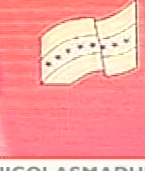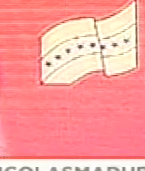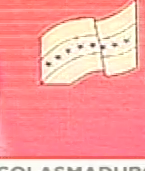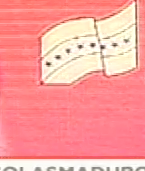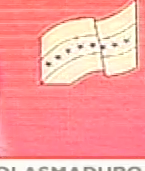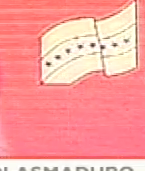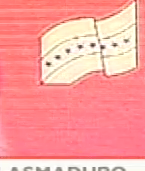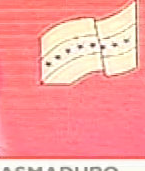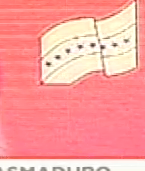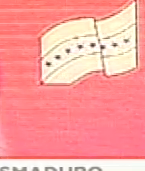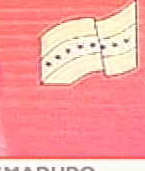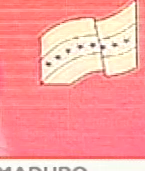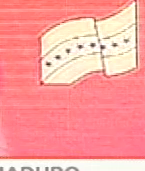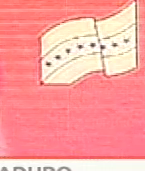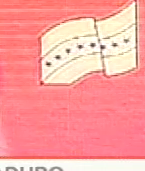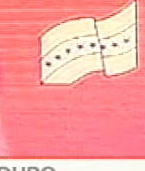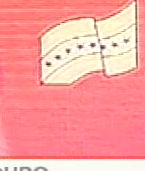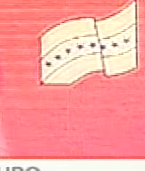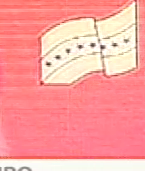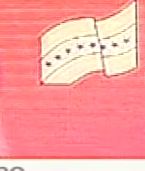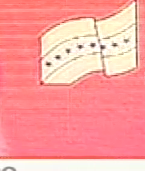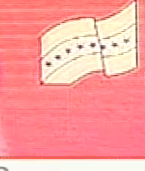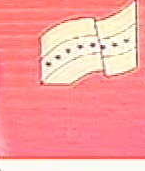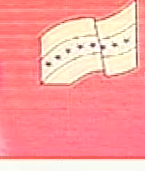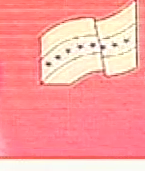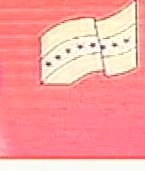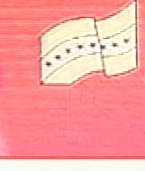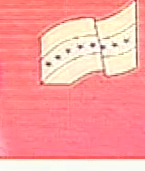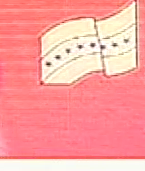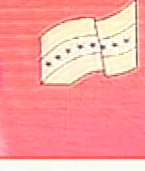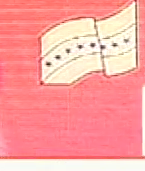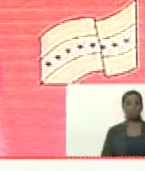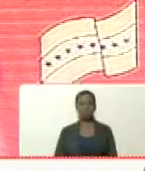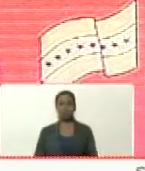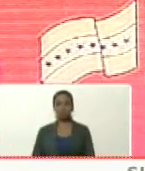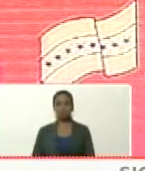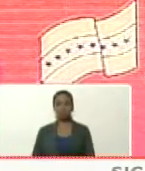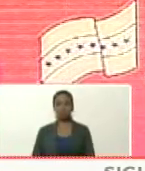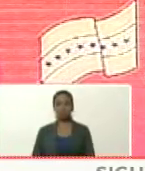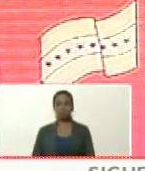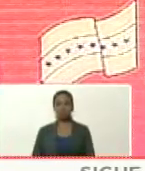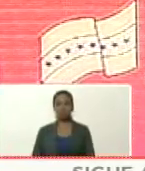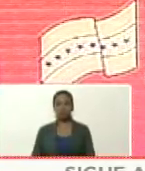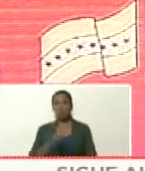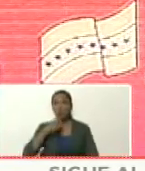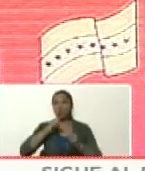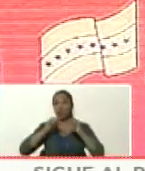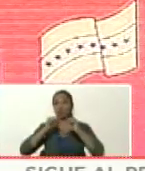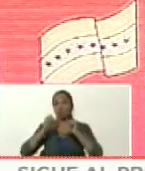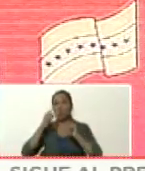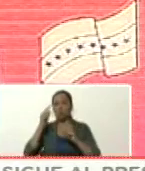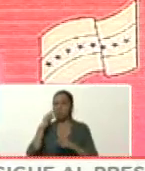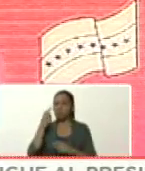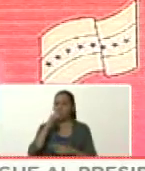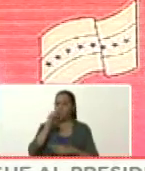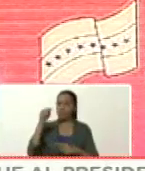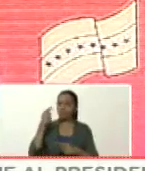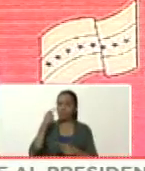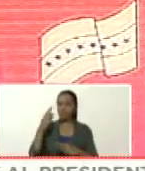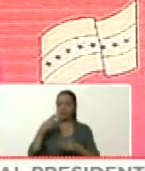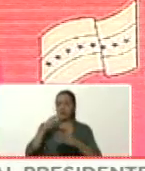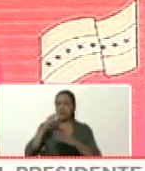la coordinadora de parto humanizado, Ludy Kumare. Bueno, continuar, fíjense ustedes,